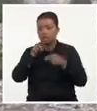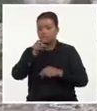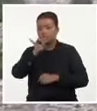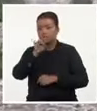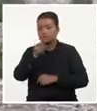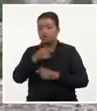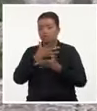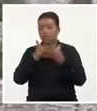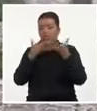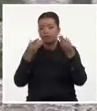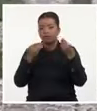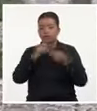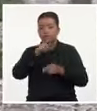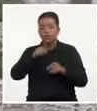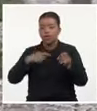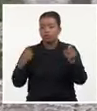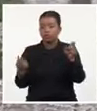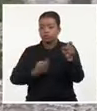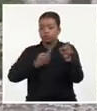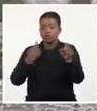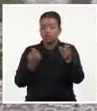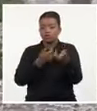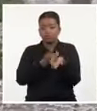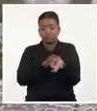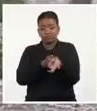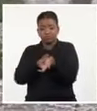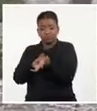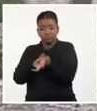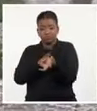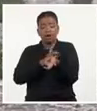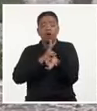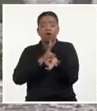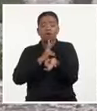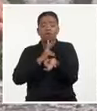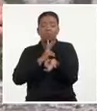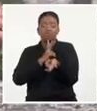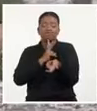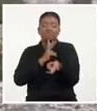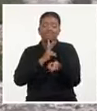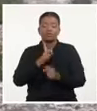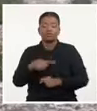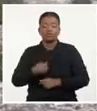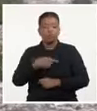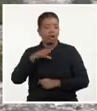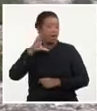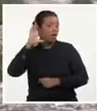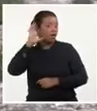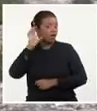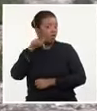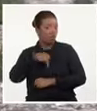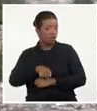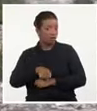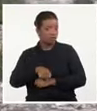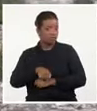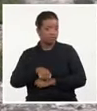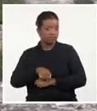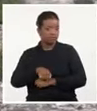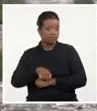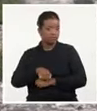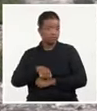que está todavía dando batalla por apagar ese fuego y por sacarnos adelante. Esta era una de las más importantes